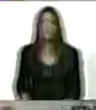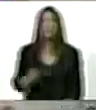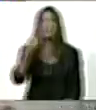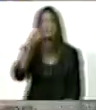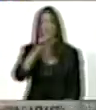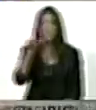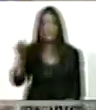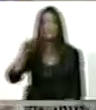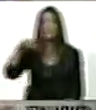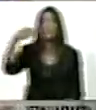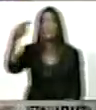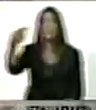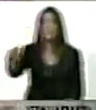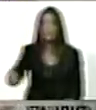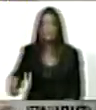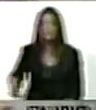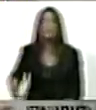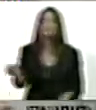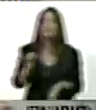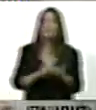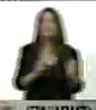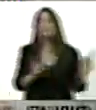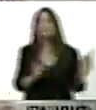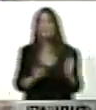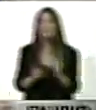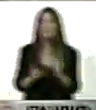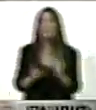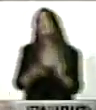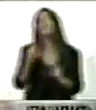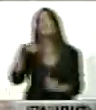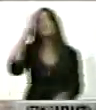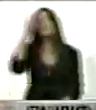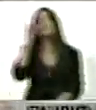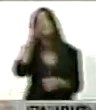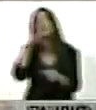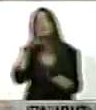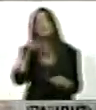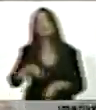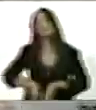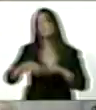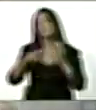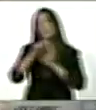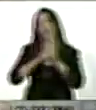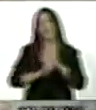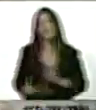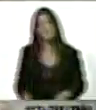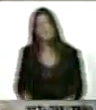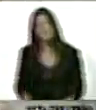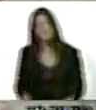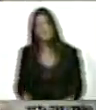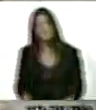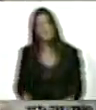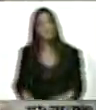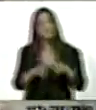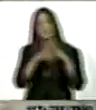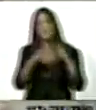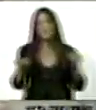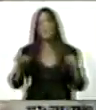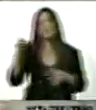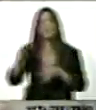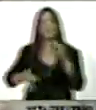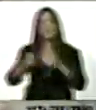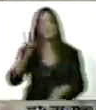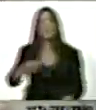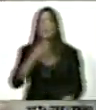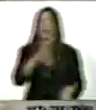después, volvió a reincorporar a los diputados de Amazonas y se puso al margen de la ley. Así de simple. Todo lo que ha hecho el Tribunal Supremo de Justicia es decir, usted